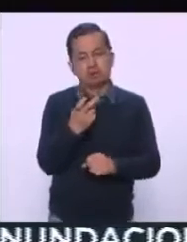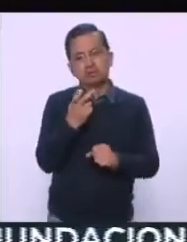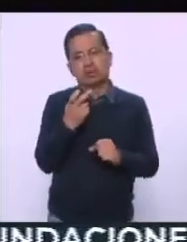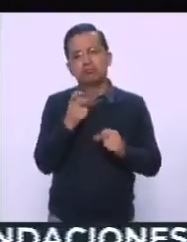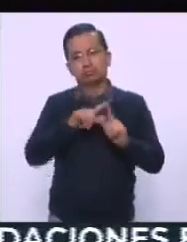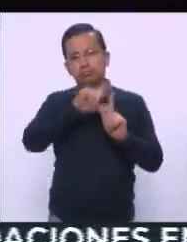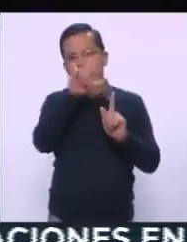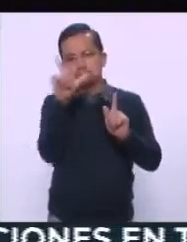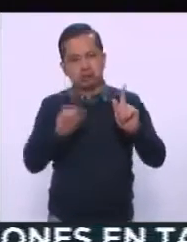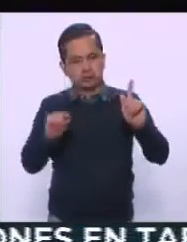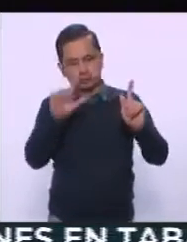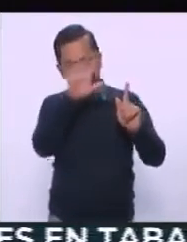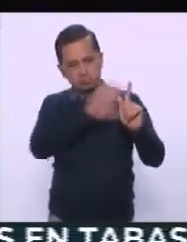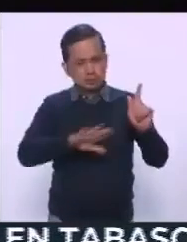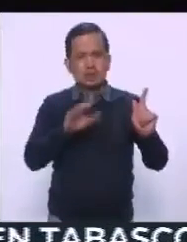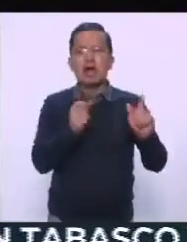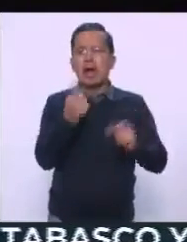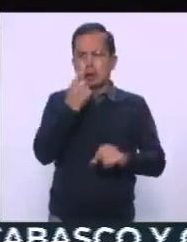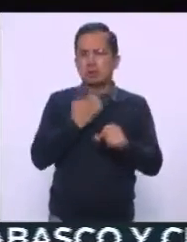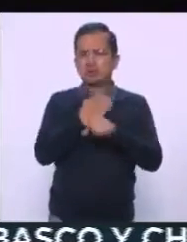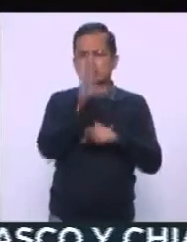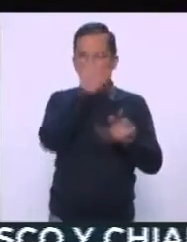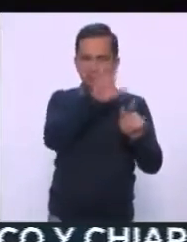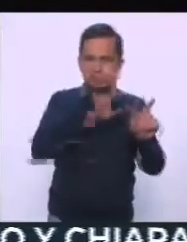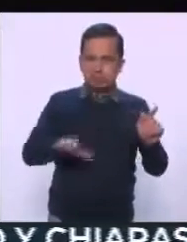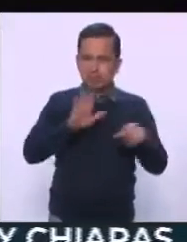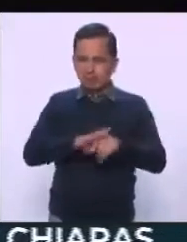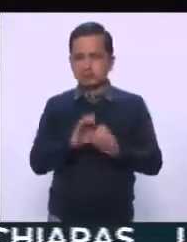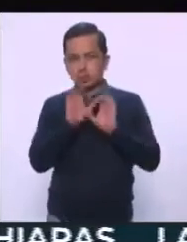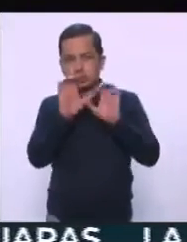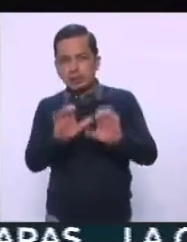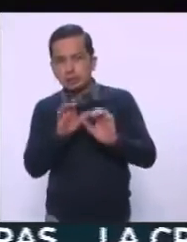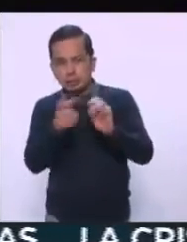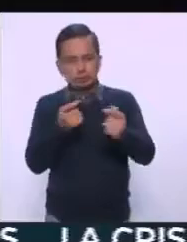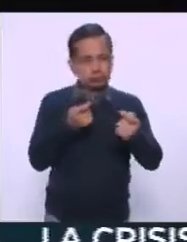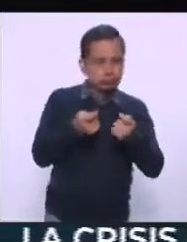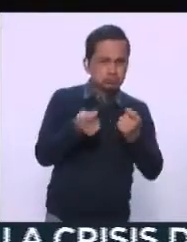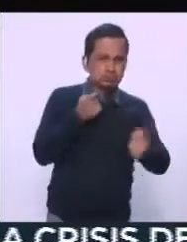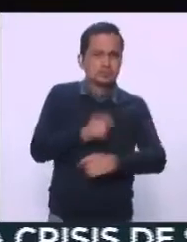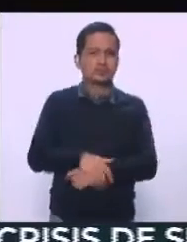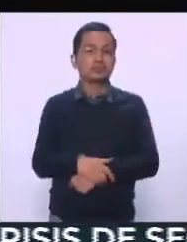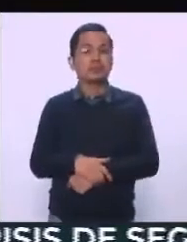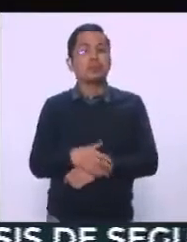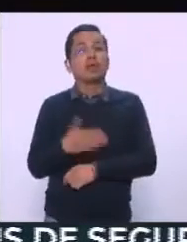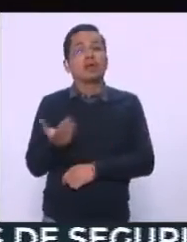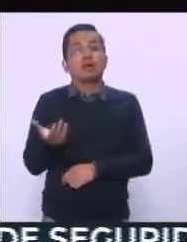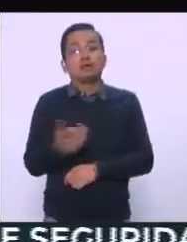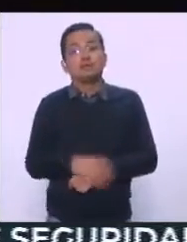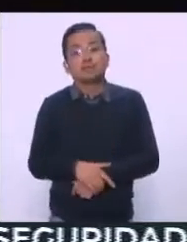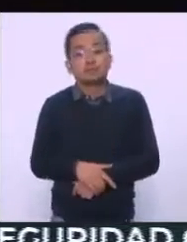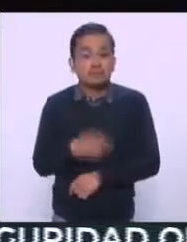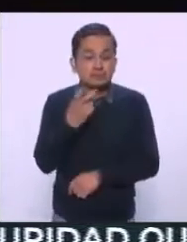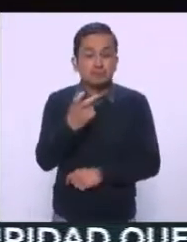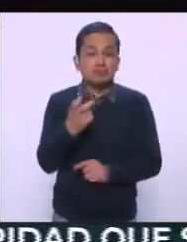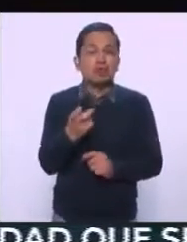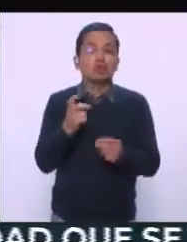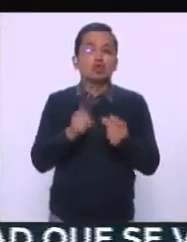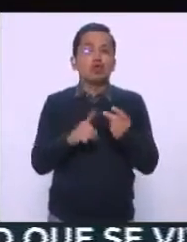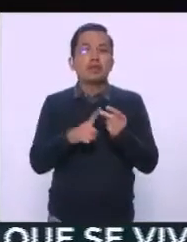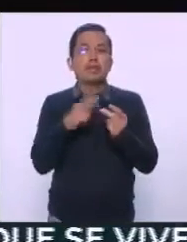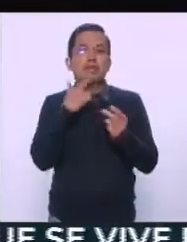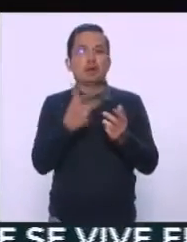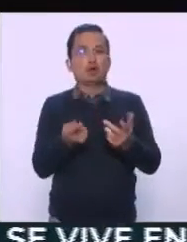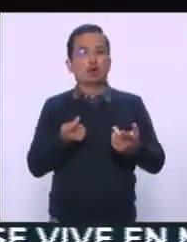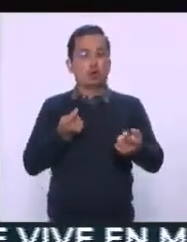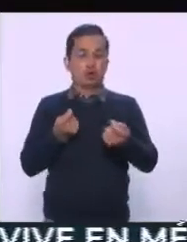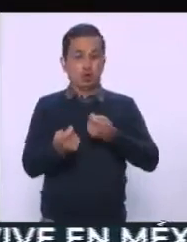específicas algunas medidas para redoblar esfuerzos. ¿Dónde es más efectivo introducir medidas o